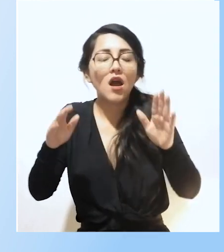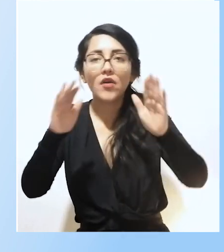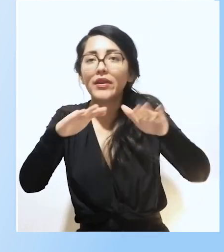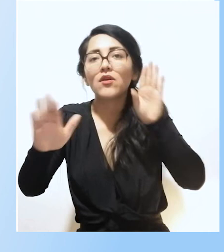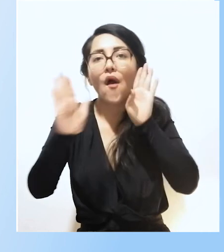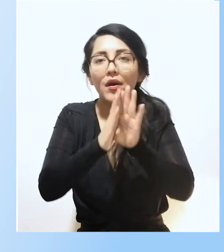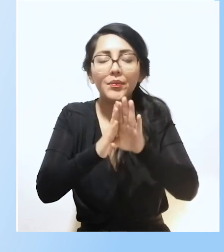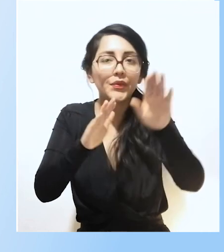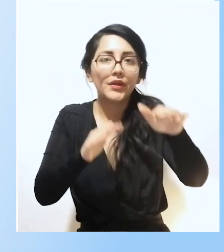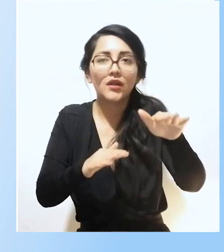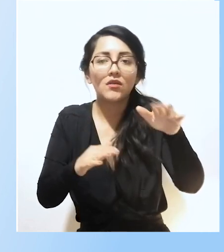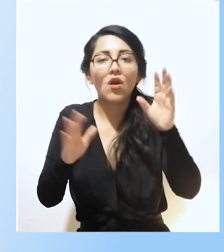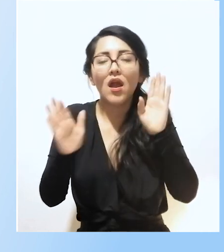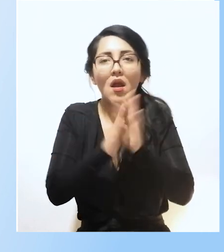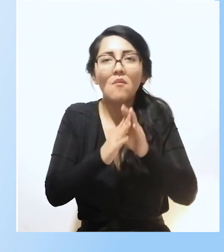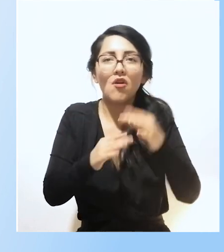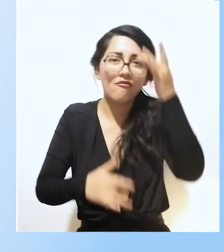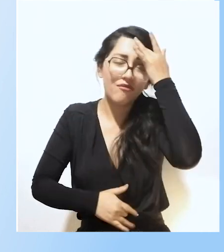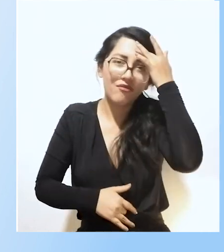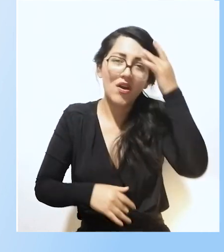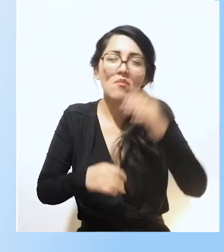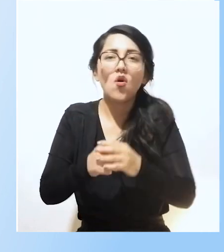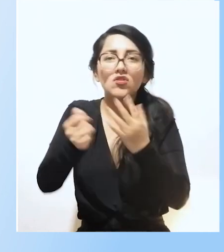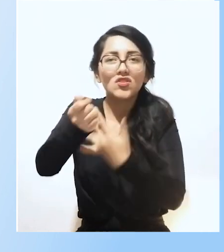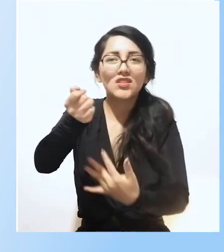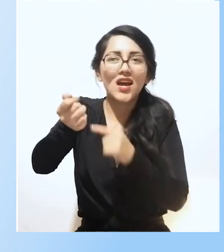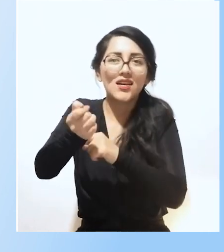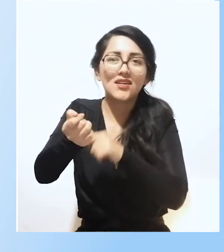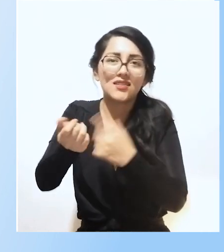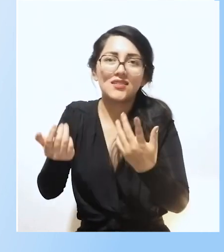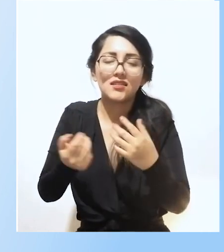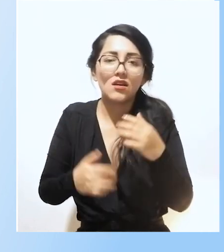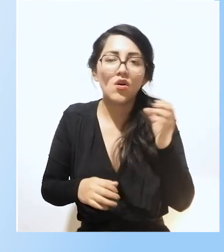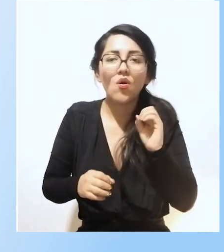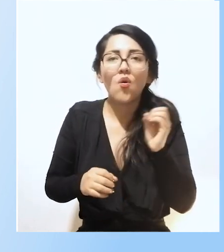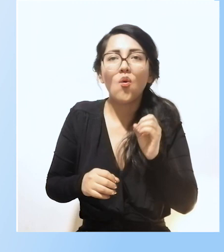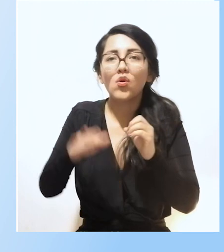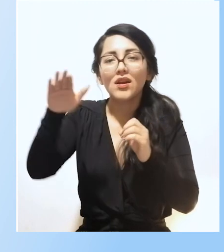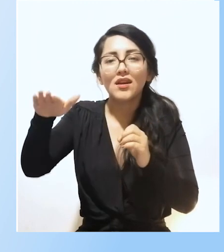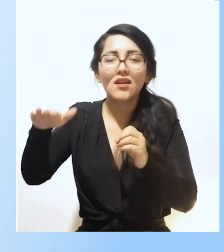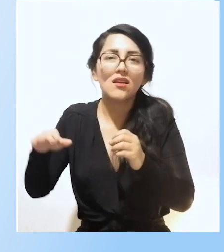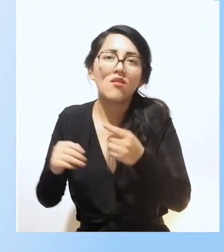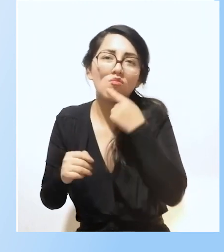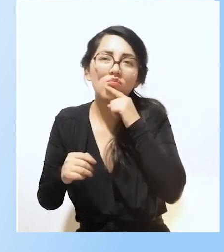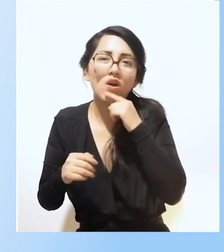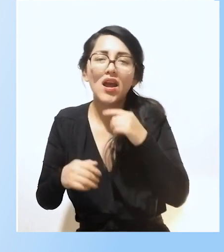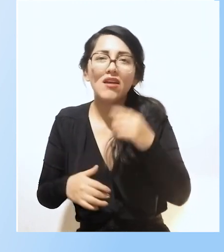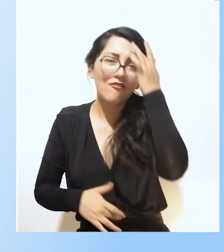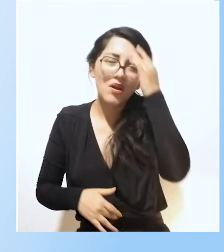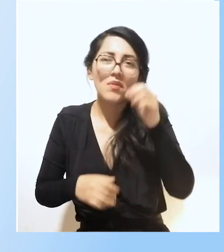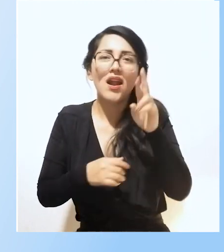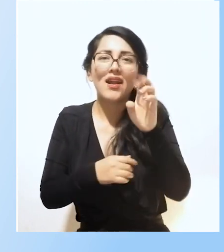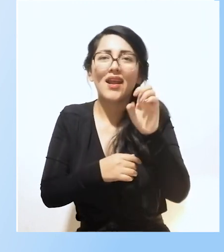niño, por ejemplo, con una hemofilia. A nadie lo preparan para atender a una niña con un síndrome de Rett. A